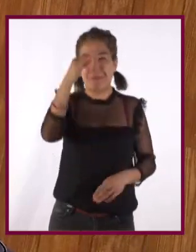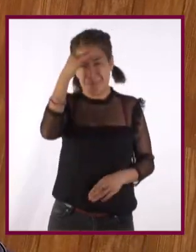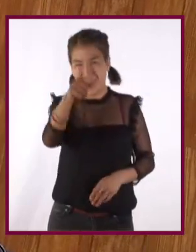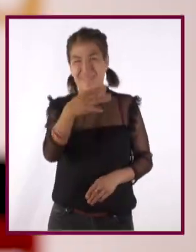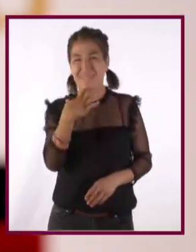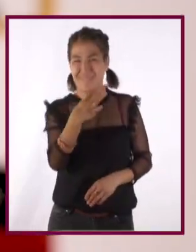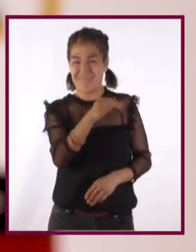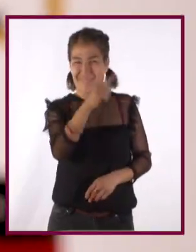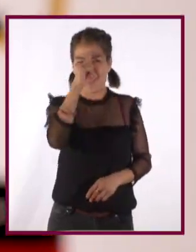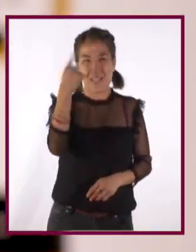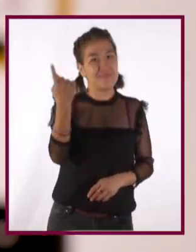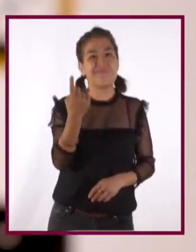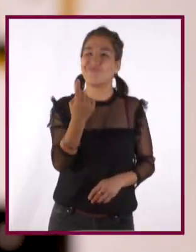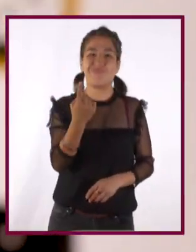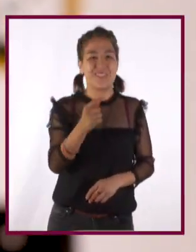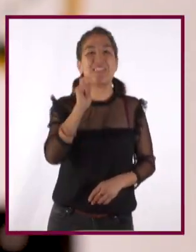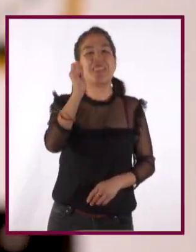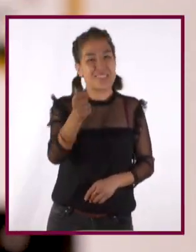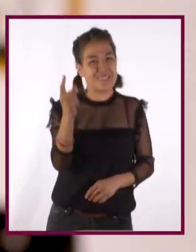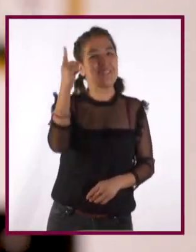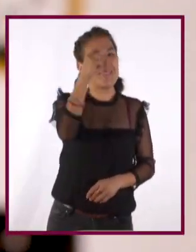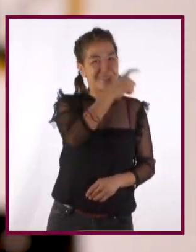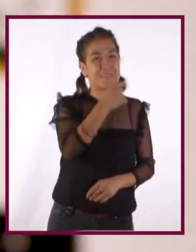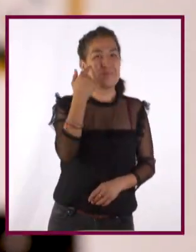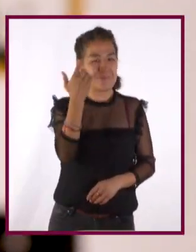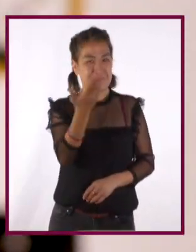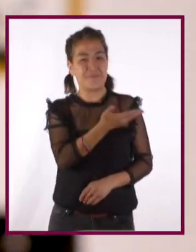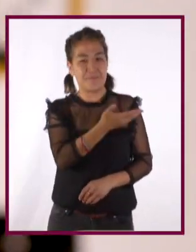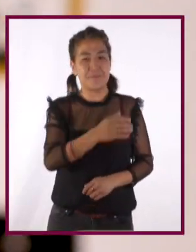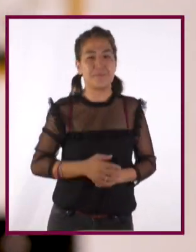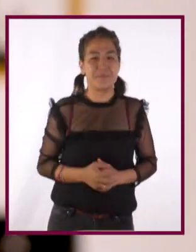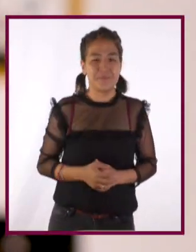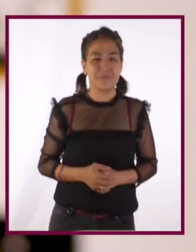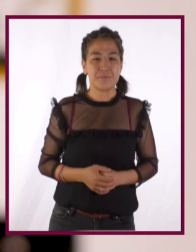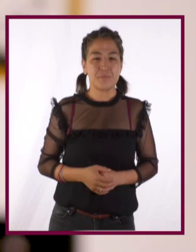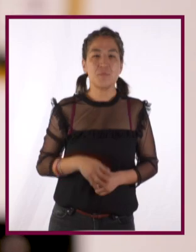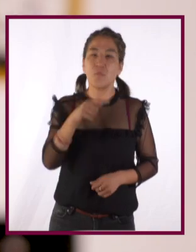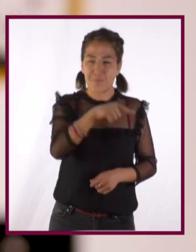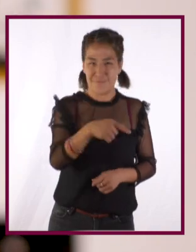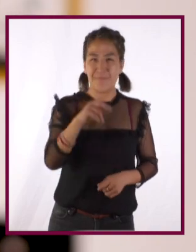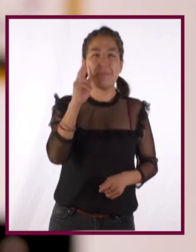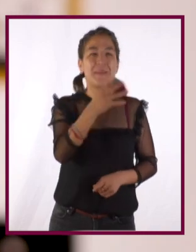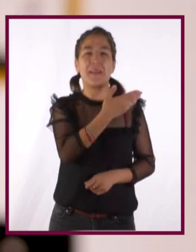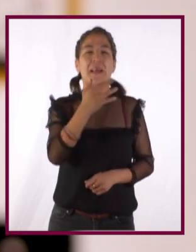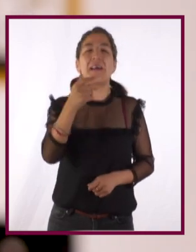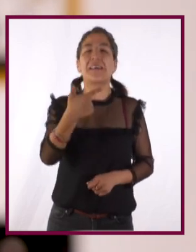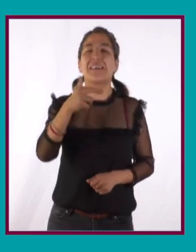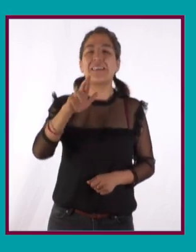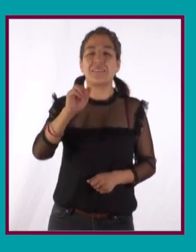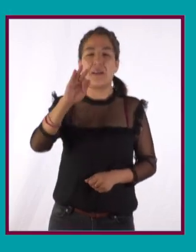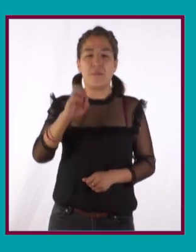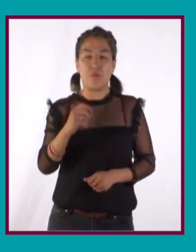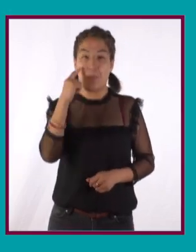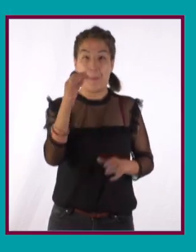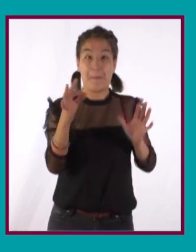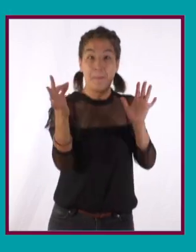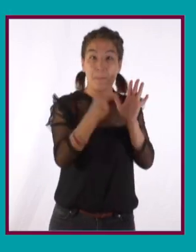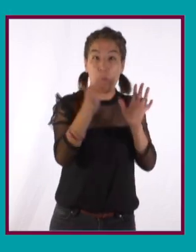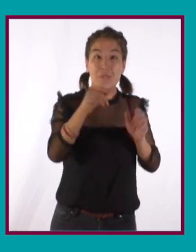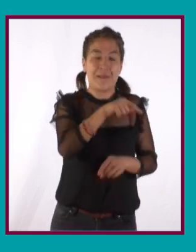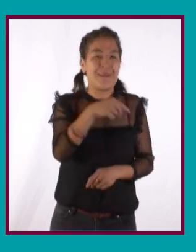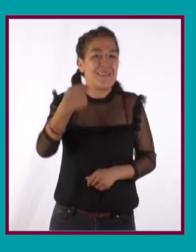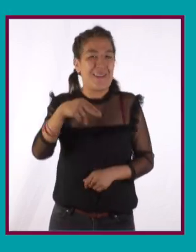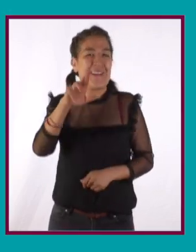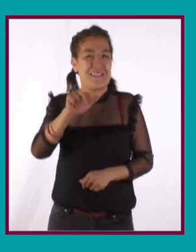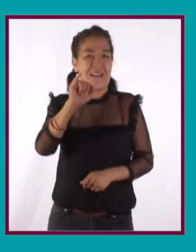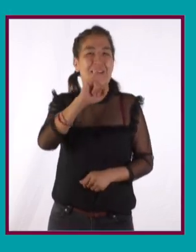cómodo simple, pero a continuación veremos que todo es más complejo de lo que parece. De hecho, vamos a ver el grafo. En el nodo raíz